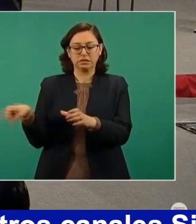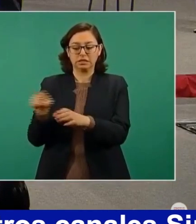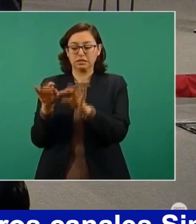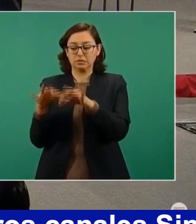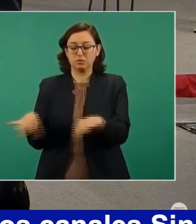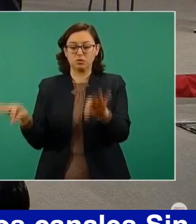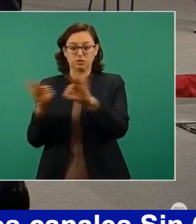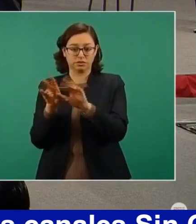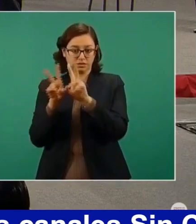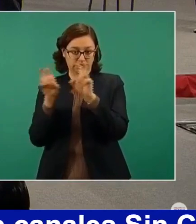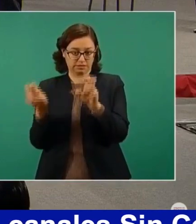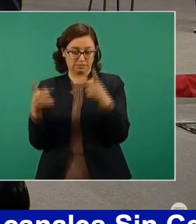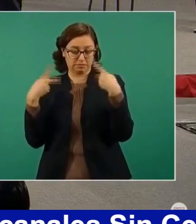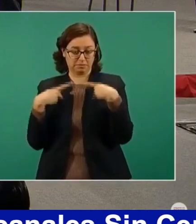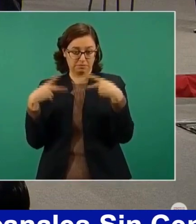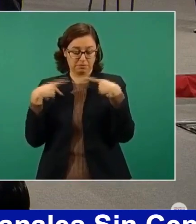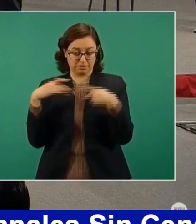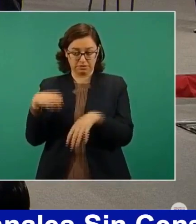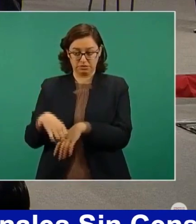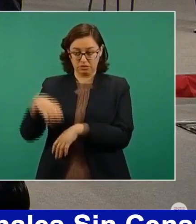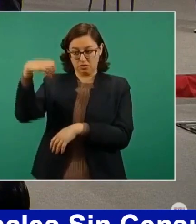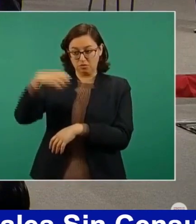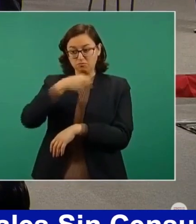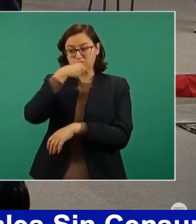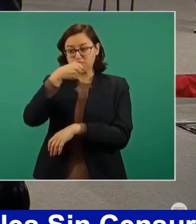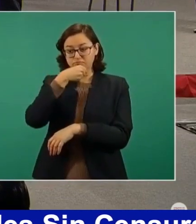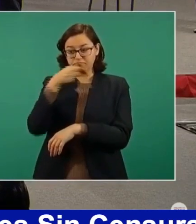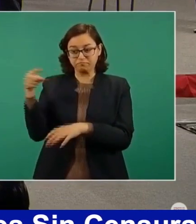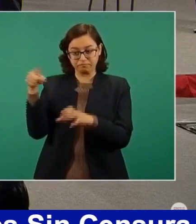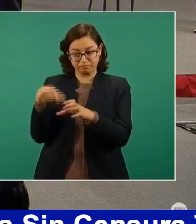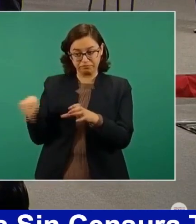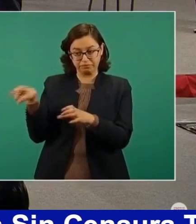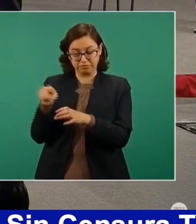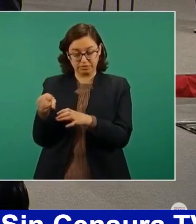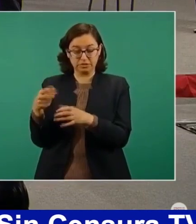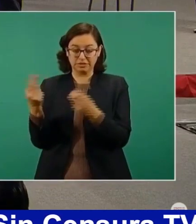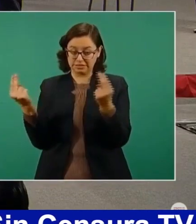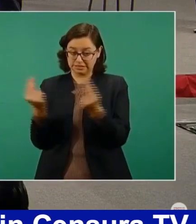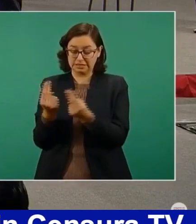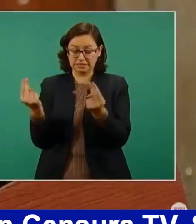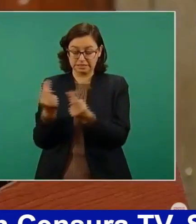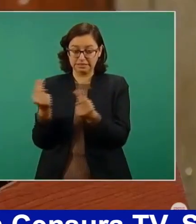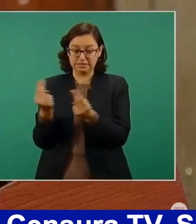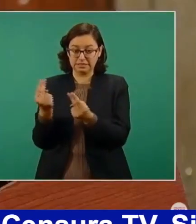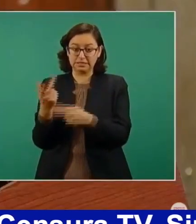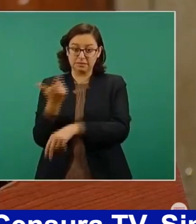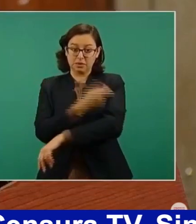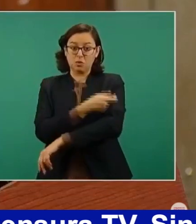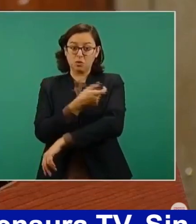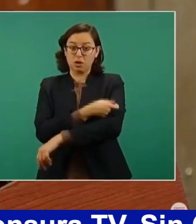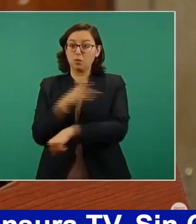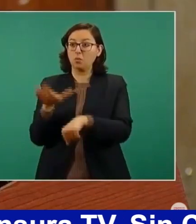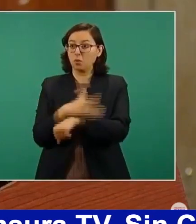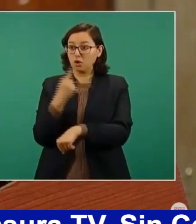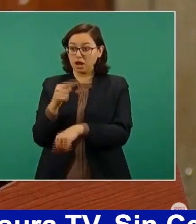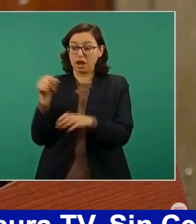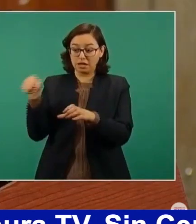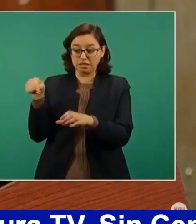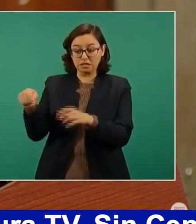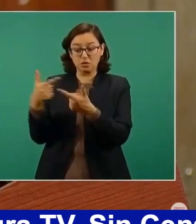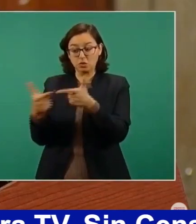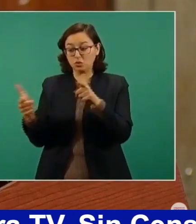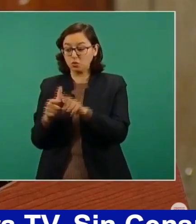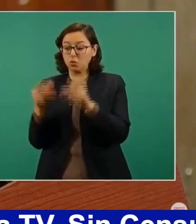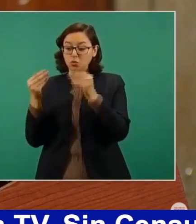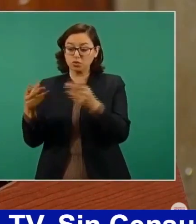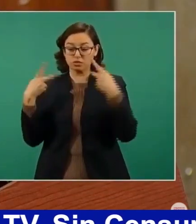importancia sobre los efectos directos que se tienen en cuanto a número de casos, en número de fallecidos y